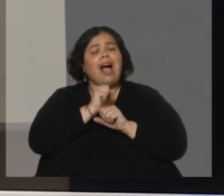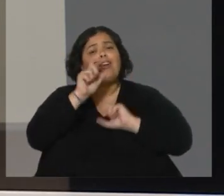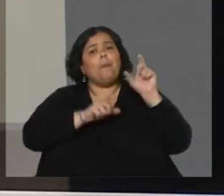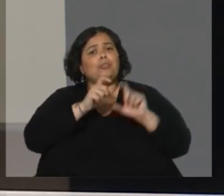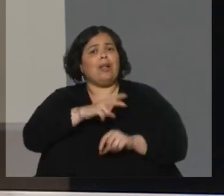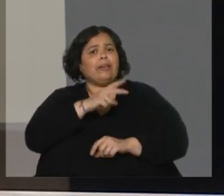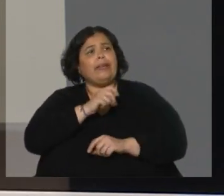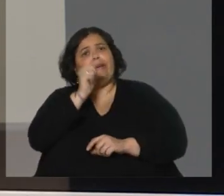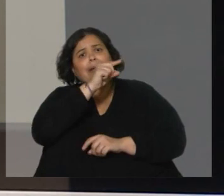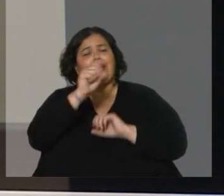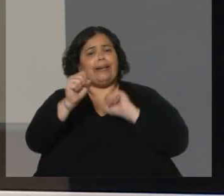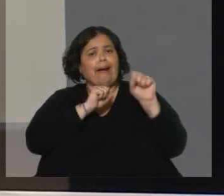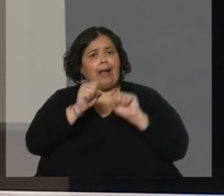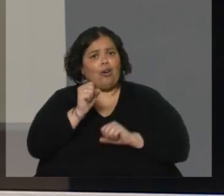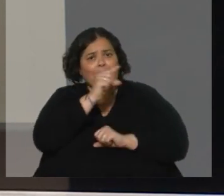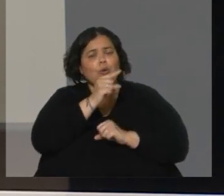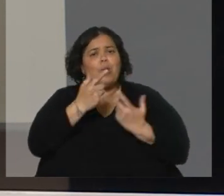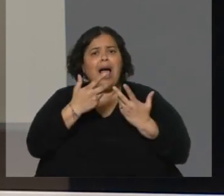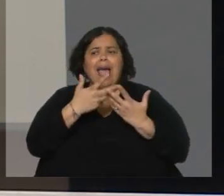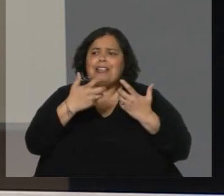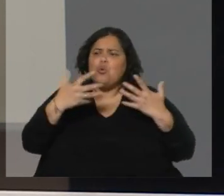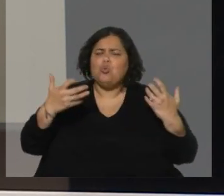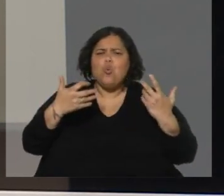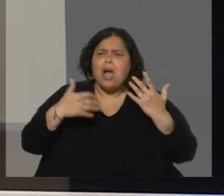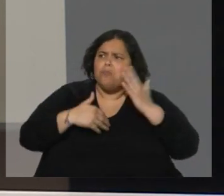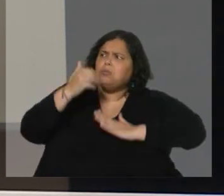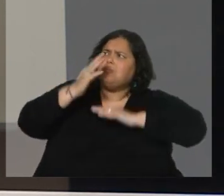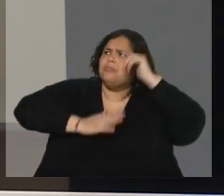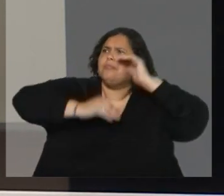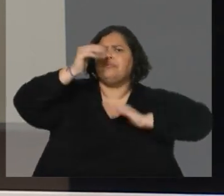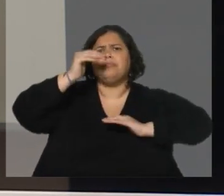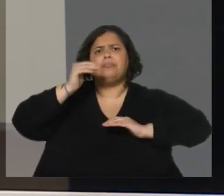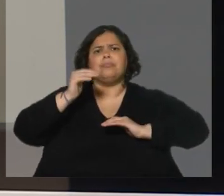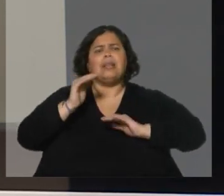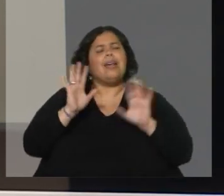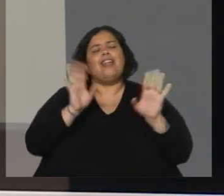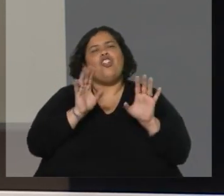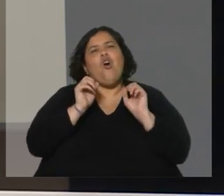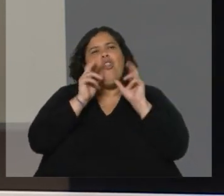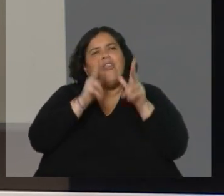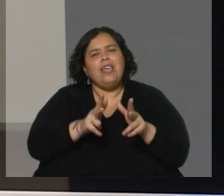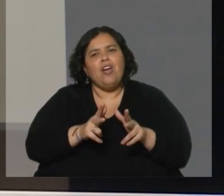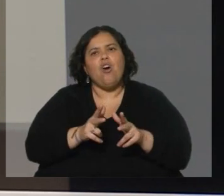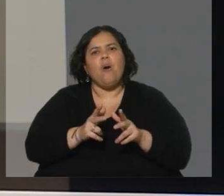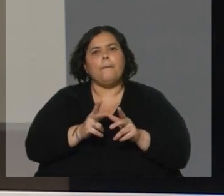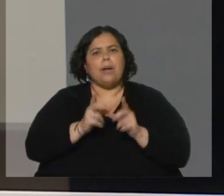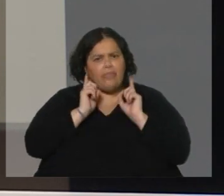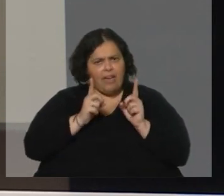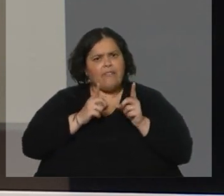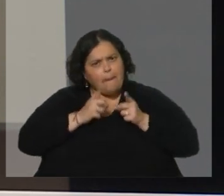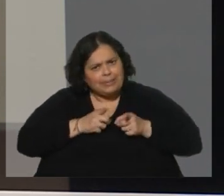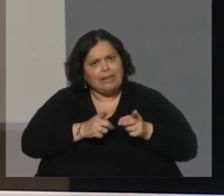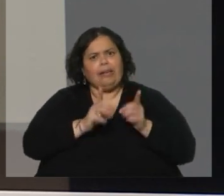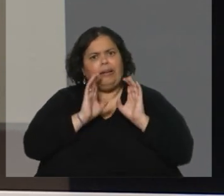es todo una estructura hecha para digamos A ver no quiero decir de que no haya que perseguir las